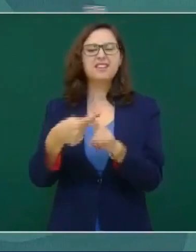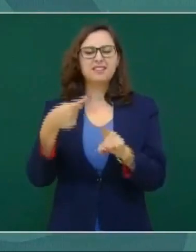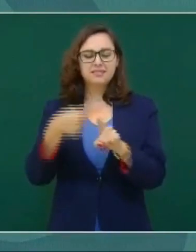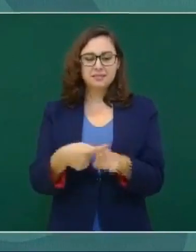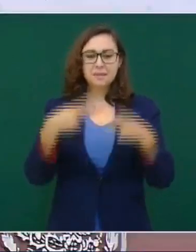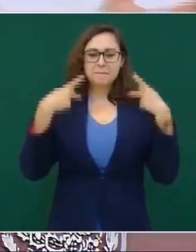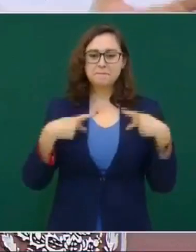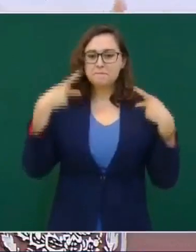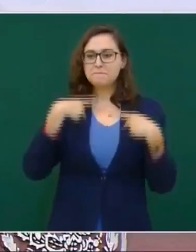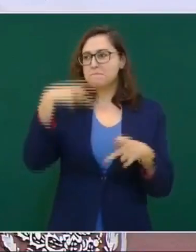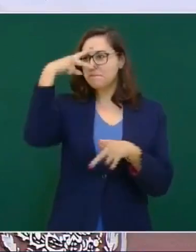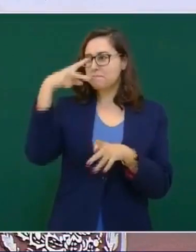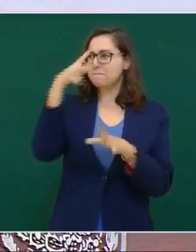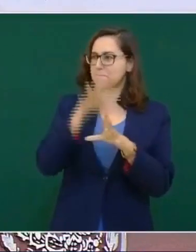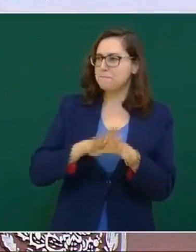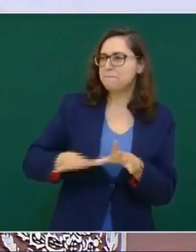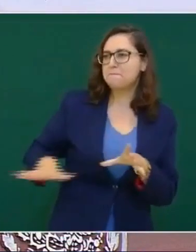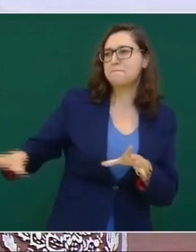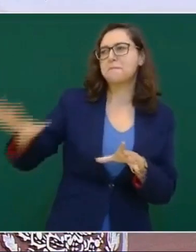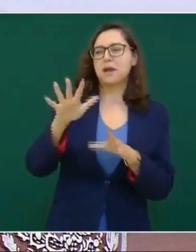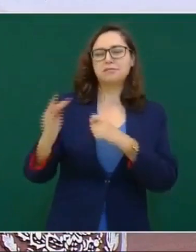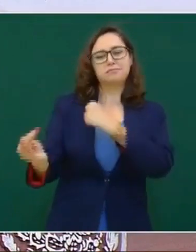Entonces por eso